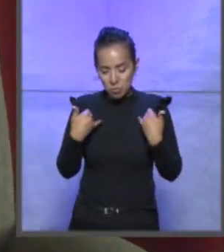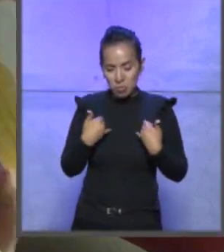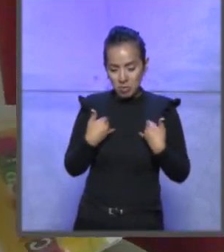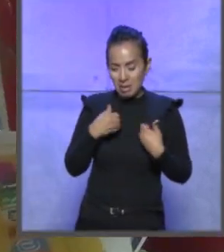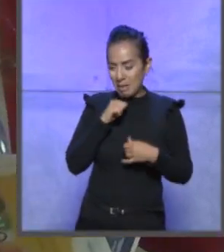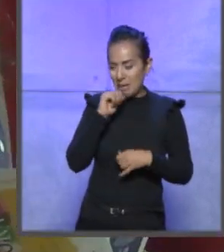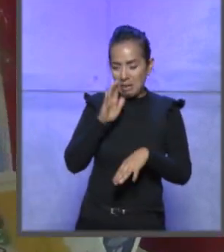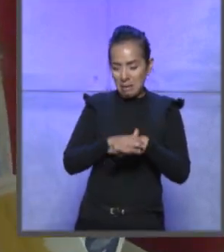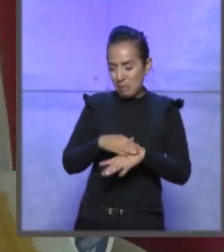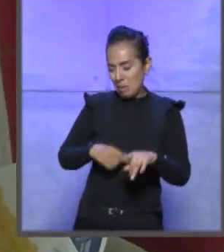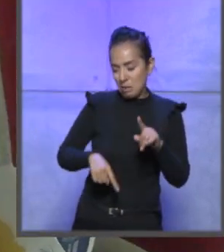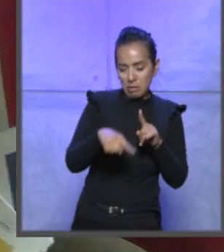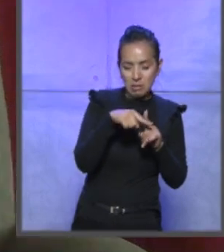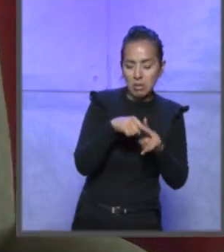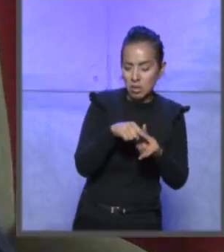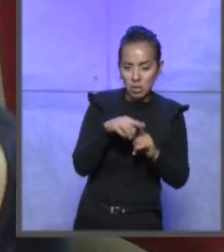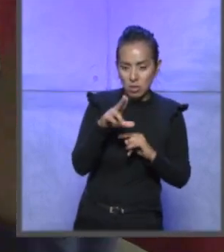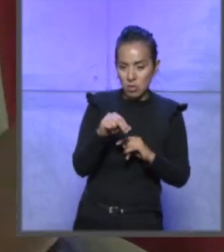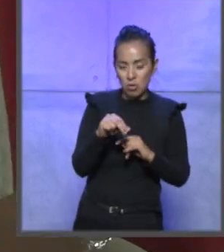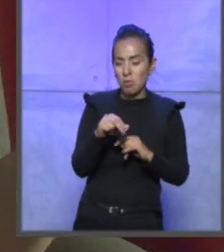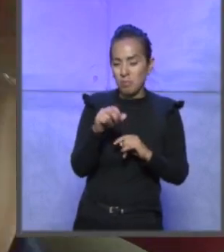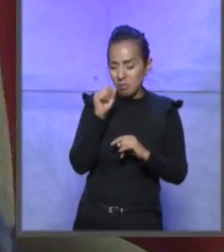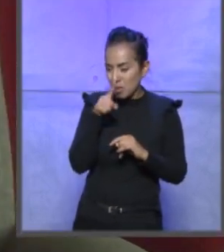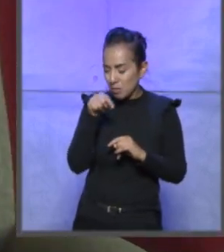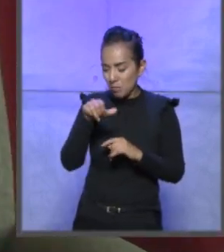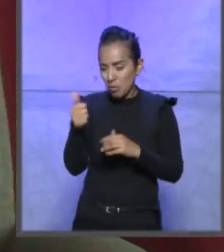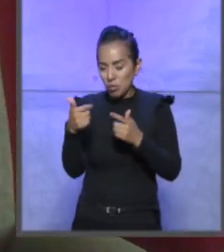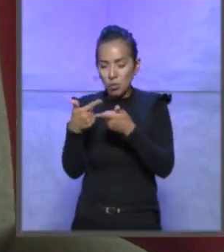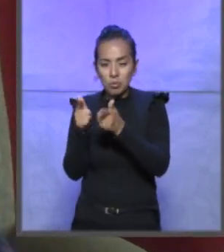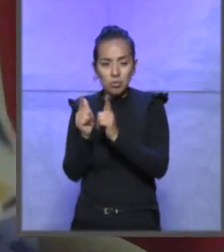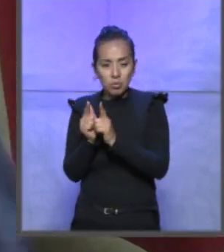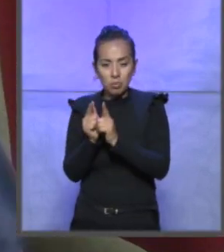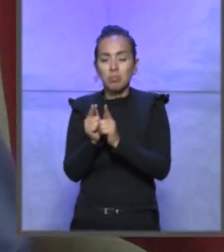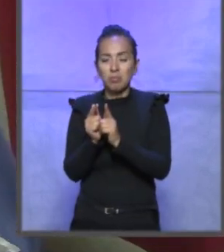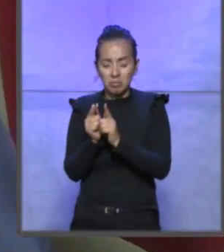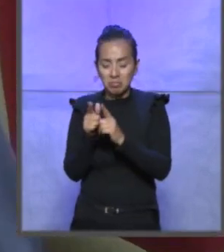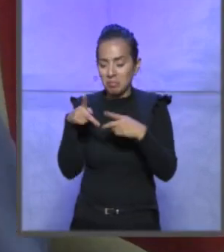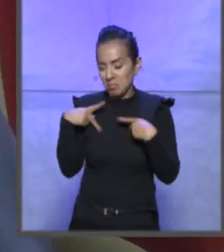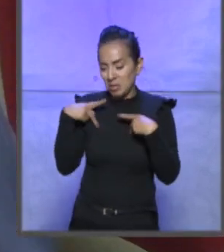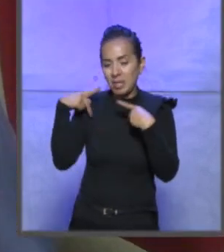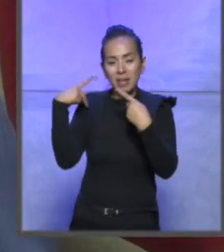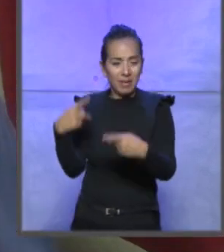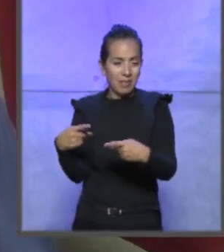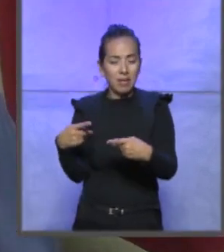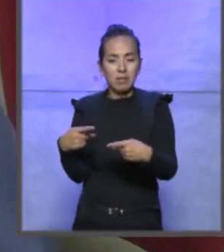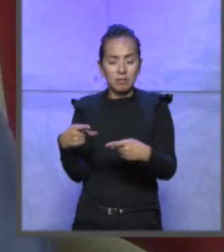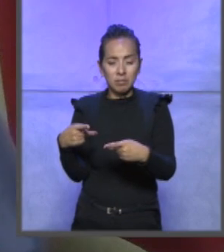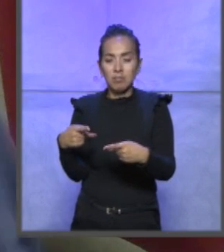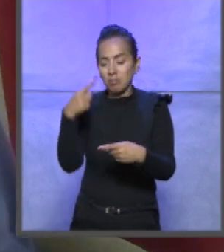no nada más las acciones afirmativas jóvenes, sino también de los demás grupos en situación de